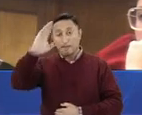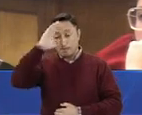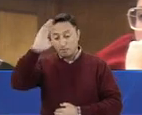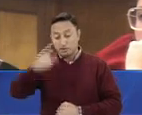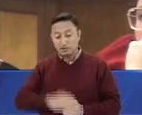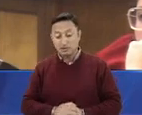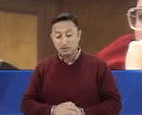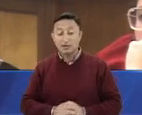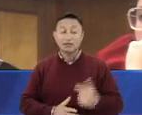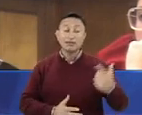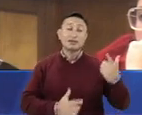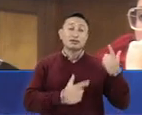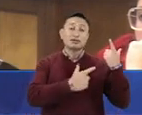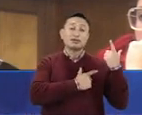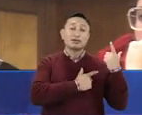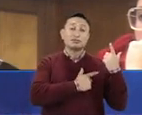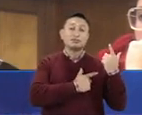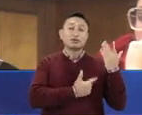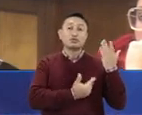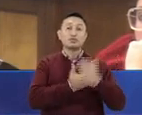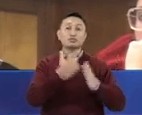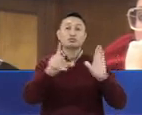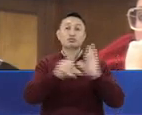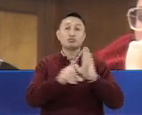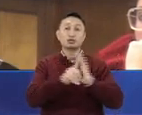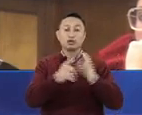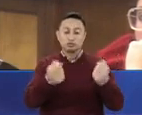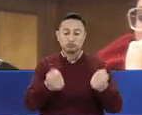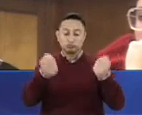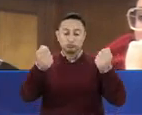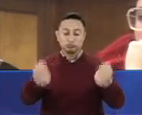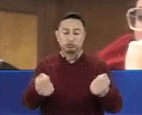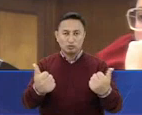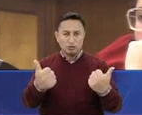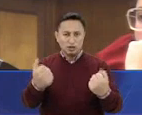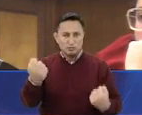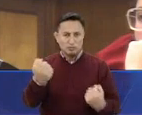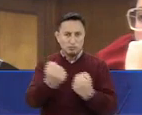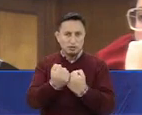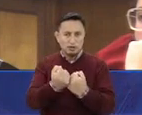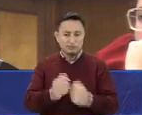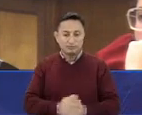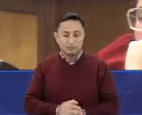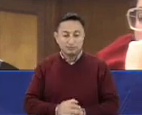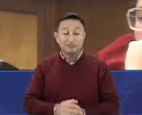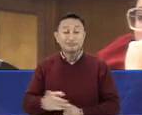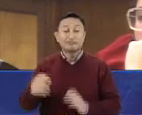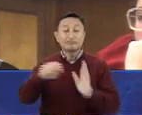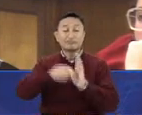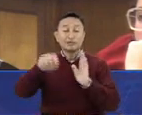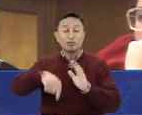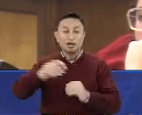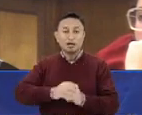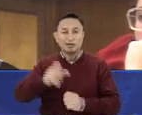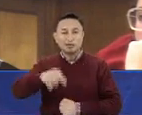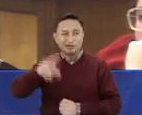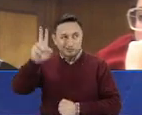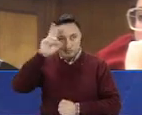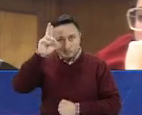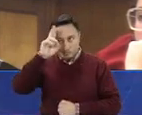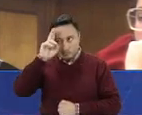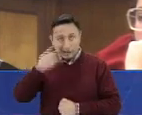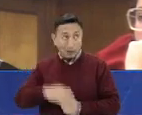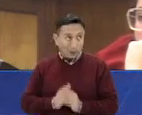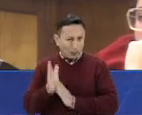a los militares, herramientas jurídicas sólidas para que ningún abogado con alguna